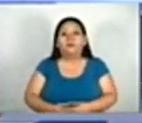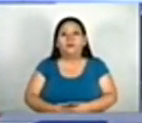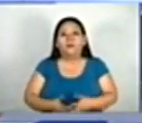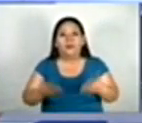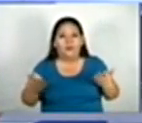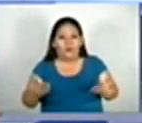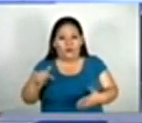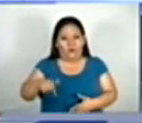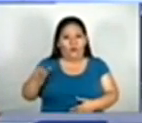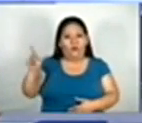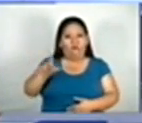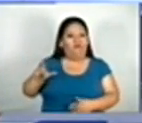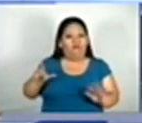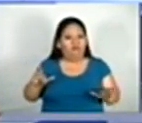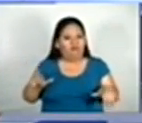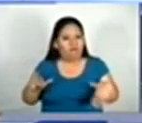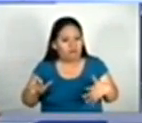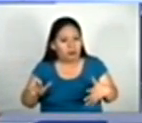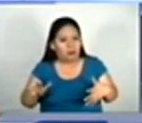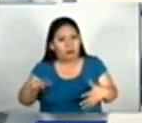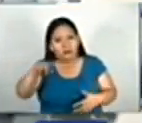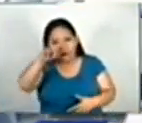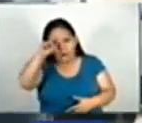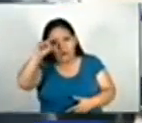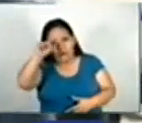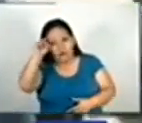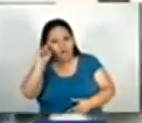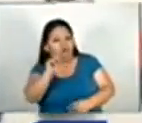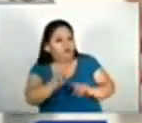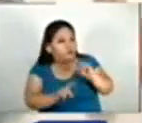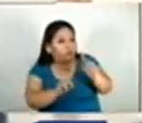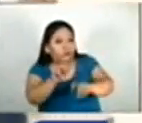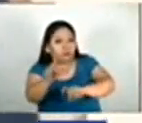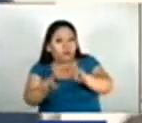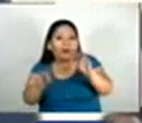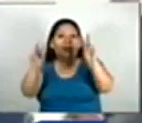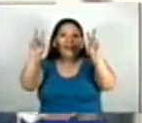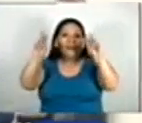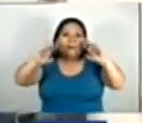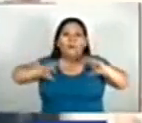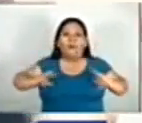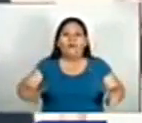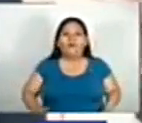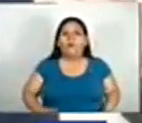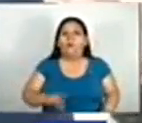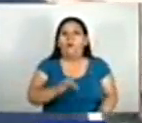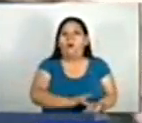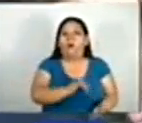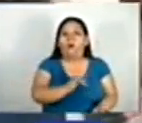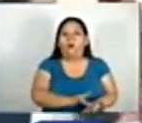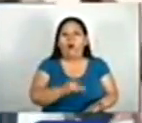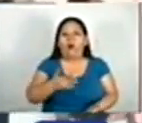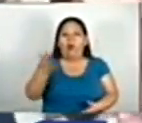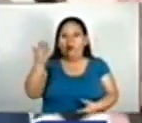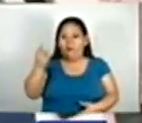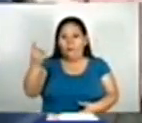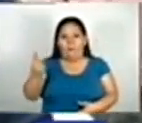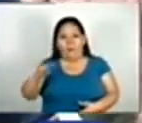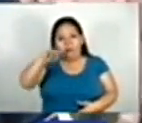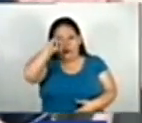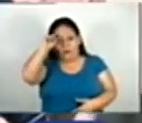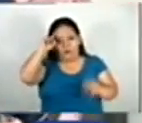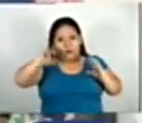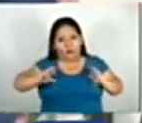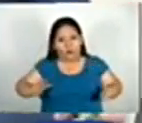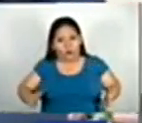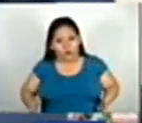Y bueno, este lunes continuaron las jornadas de interrogatorio en el caso Saqueo Público, donde son procesados exfuncionarios y exempleados